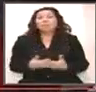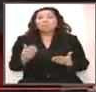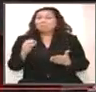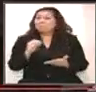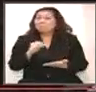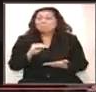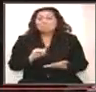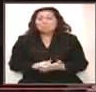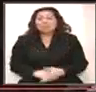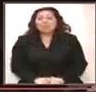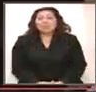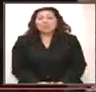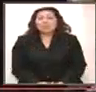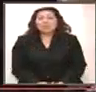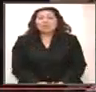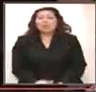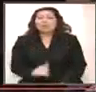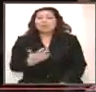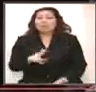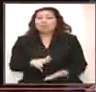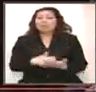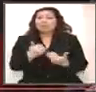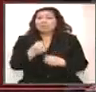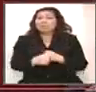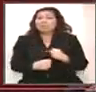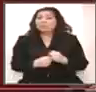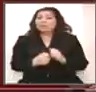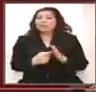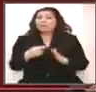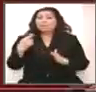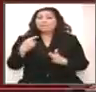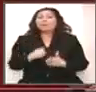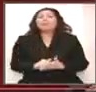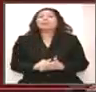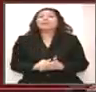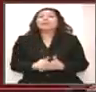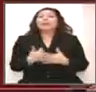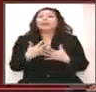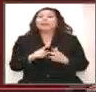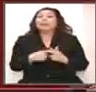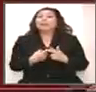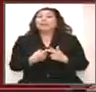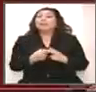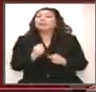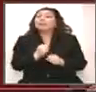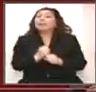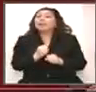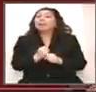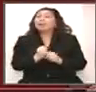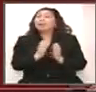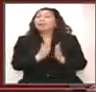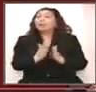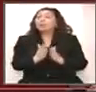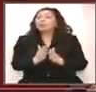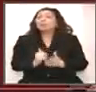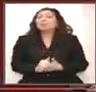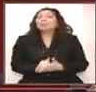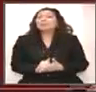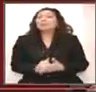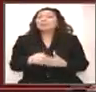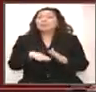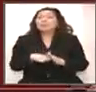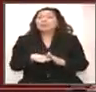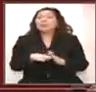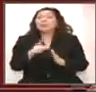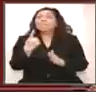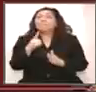impunidad. Habiéndose aprobado este año la presente política, ya se han iniciado los trabajos de adecuación de los instrumentos